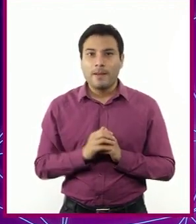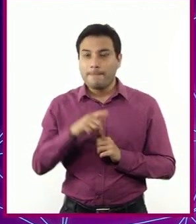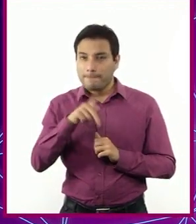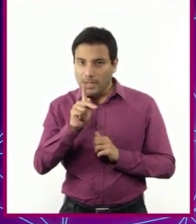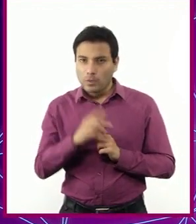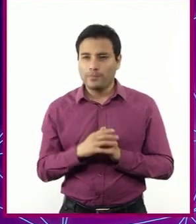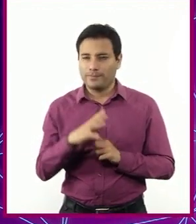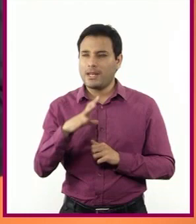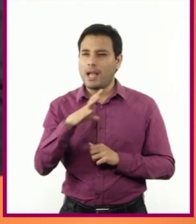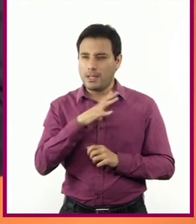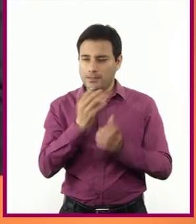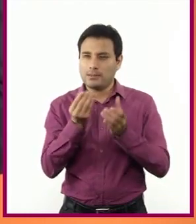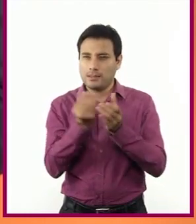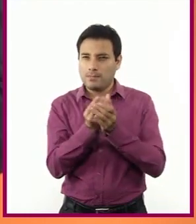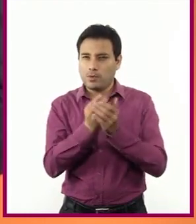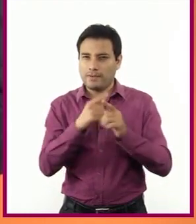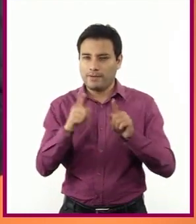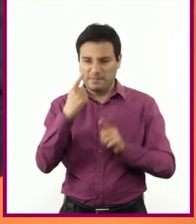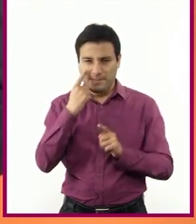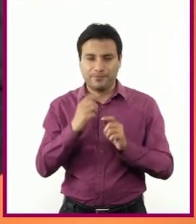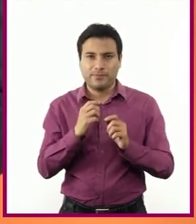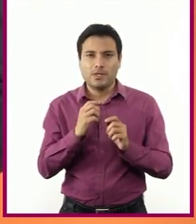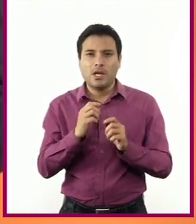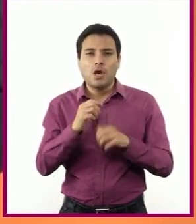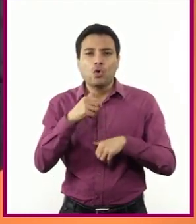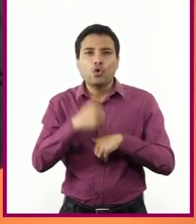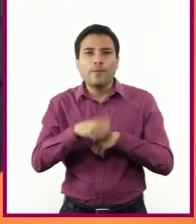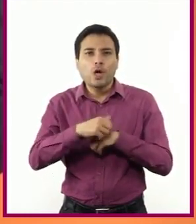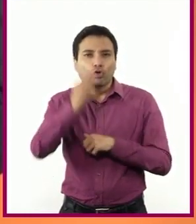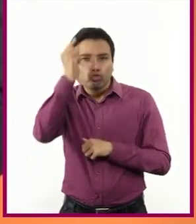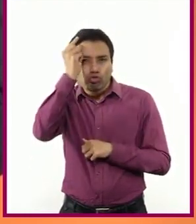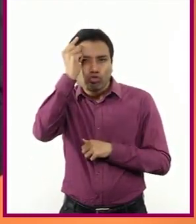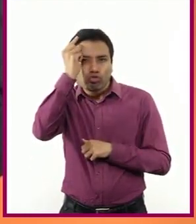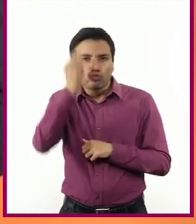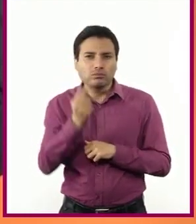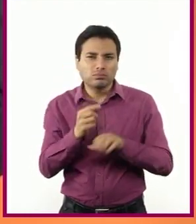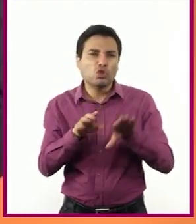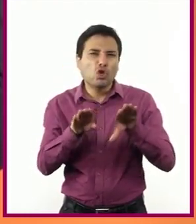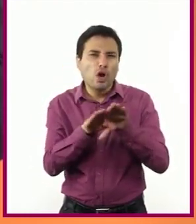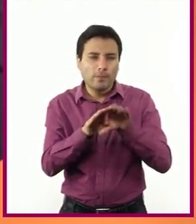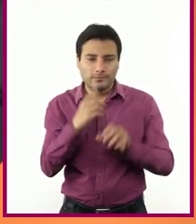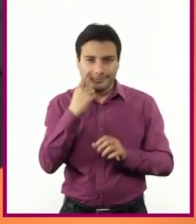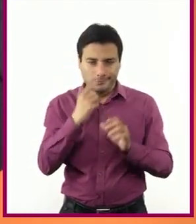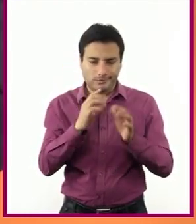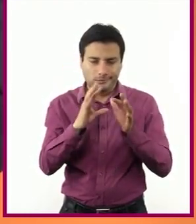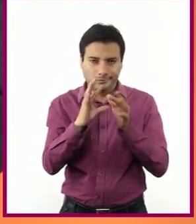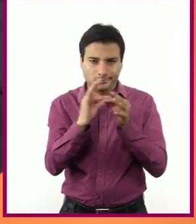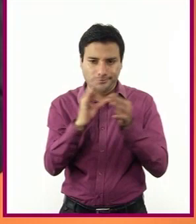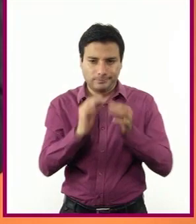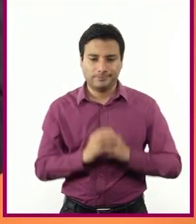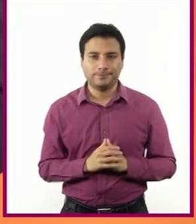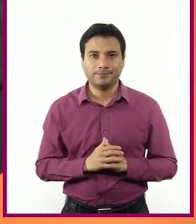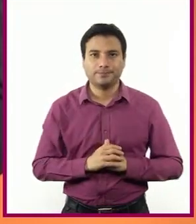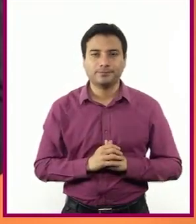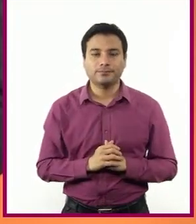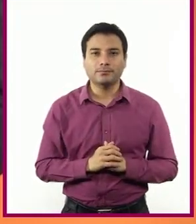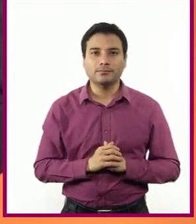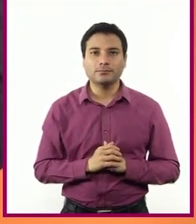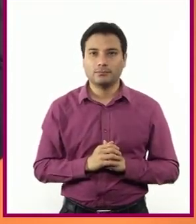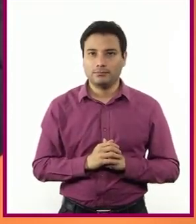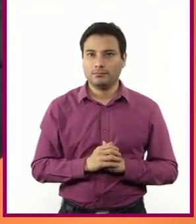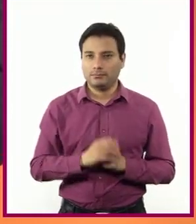tipo. Analicemos cómo son los exponentes de las potencias que se encuentran en el numerador y en el denominador, en cada